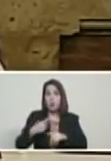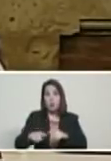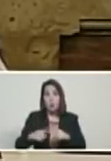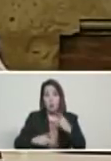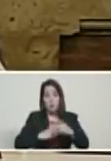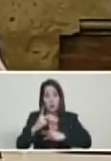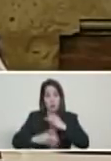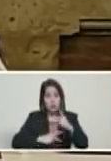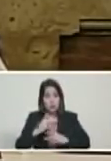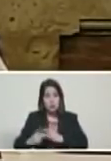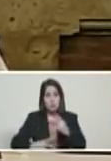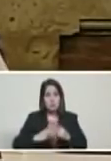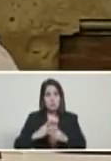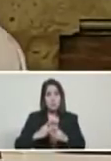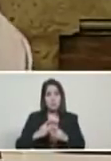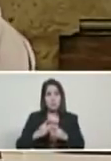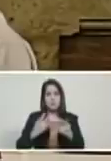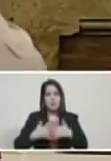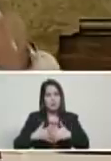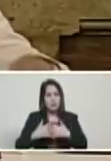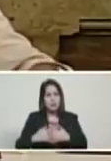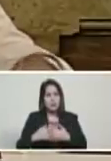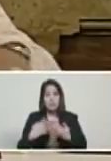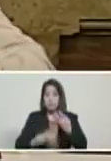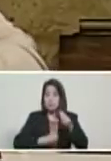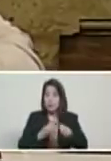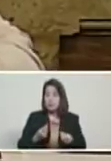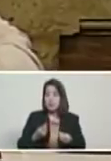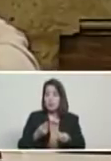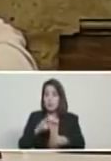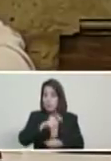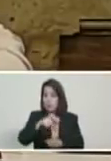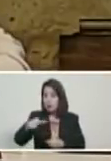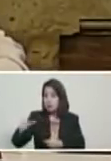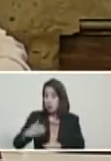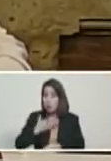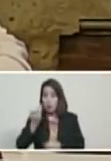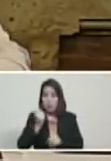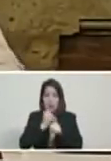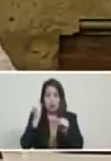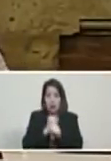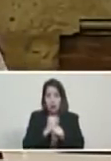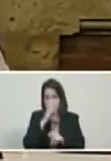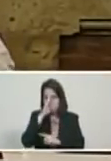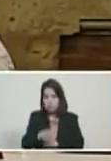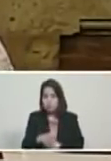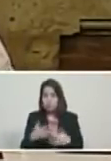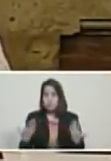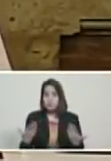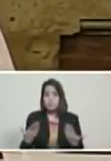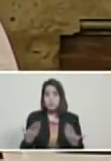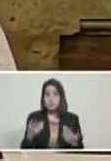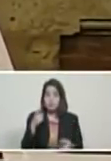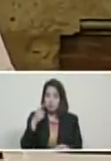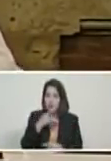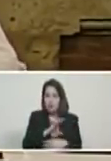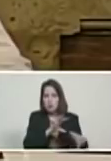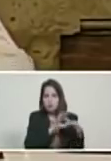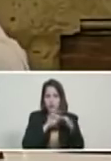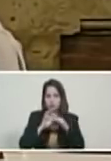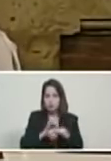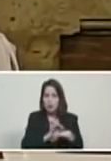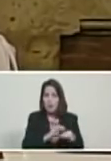producción, cada una de estas plantas generan empleo en la zona, en la región. Y deben ir, compañero